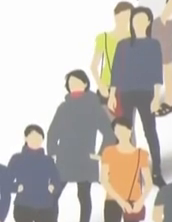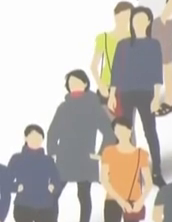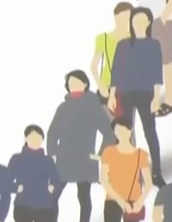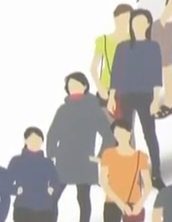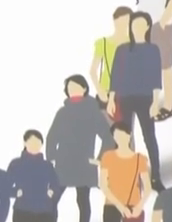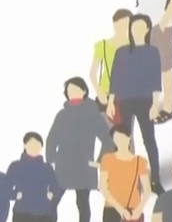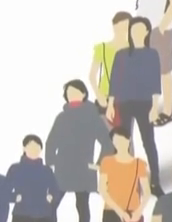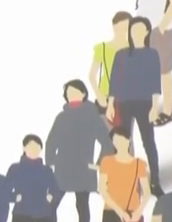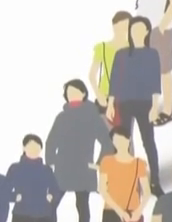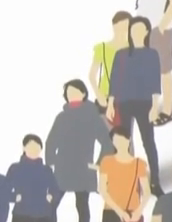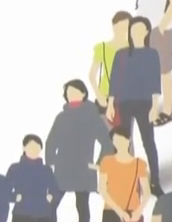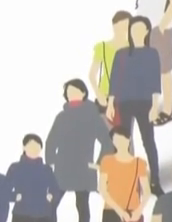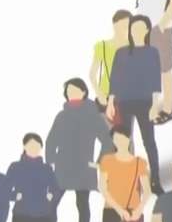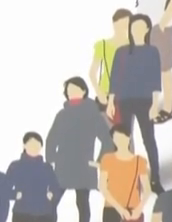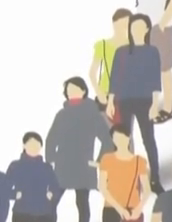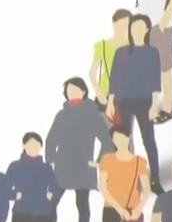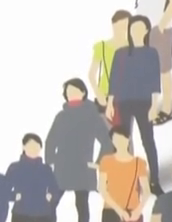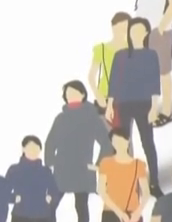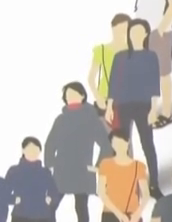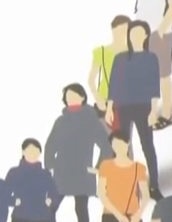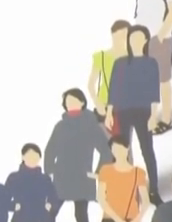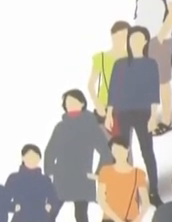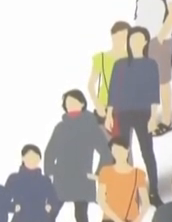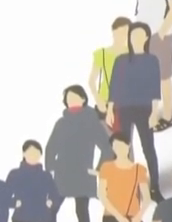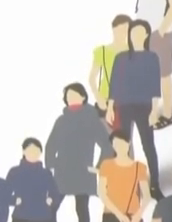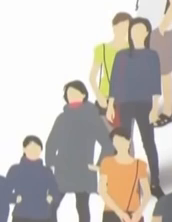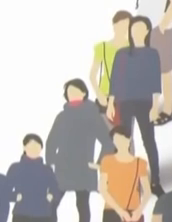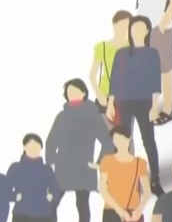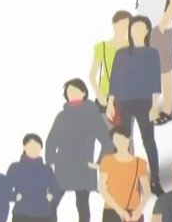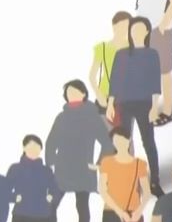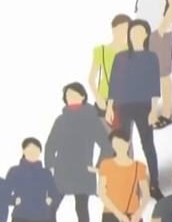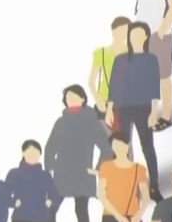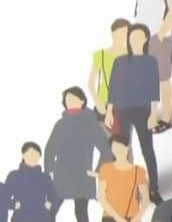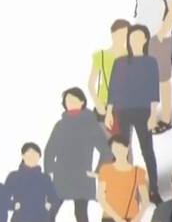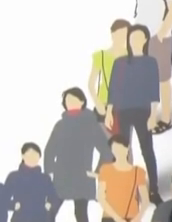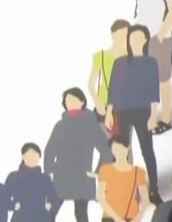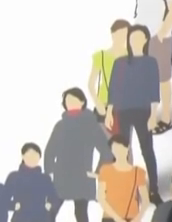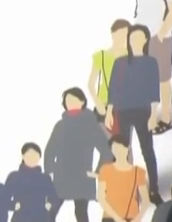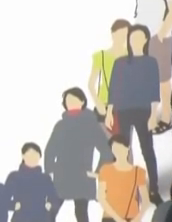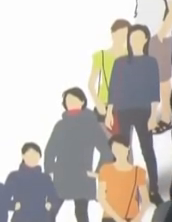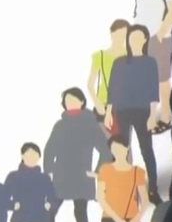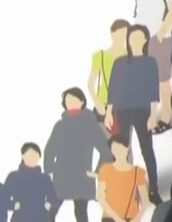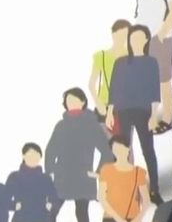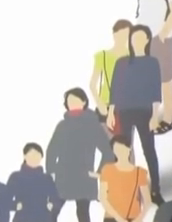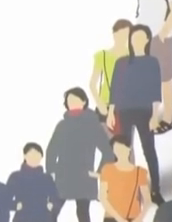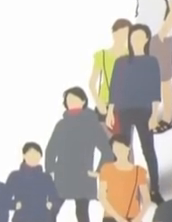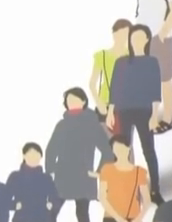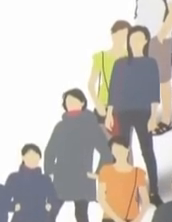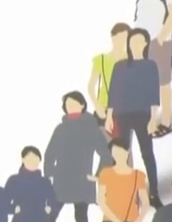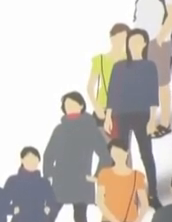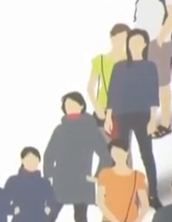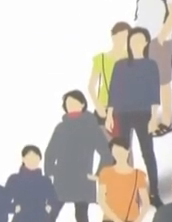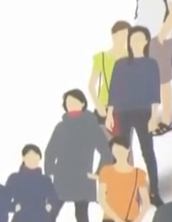muy agradecidos de tu presencia. Con tu presencia respaldas al sector primario de Salamanca y de Castilla y León y te lo agradecemos enormemente.